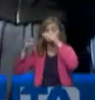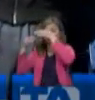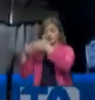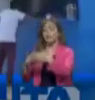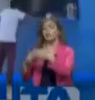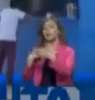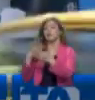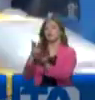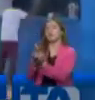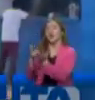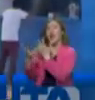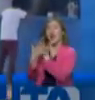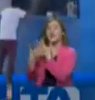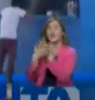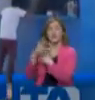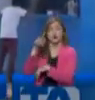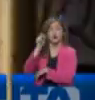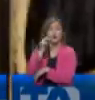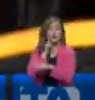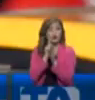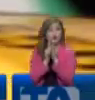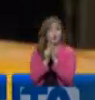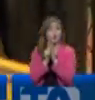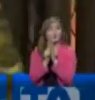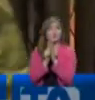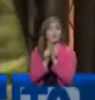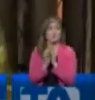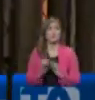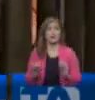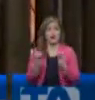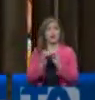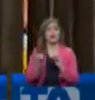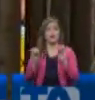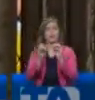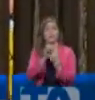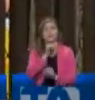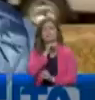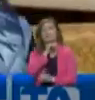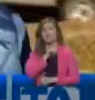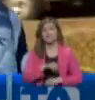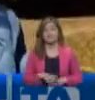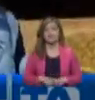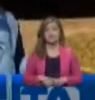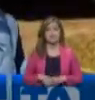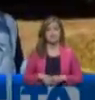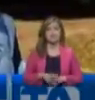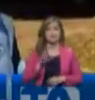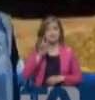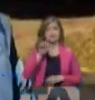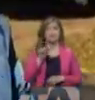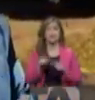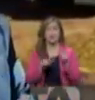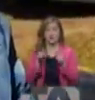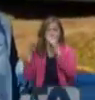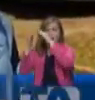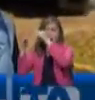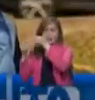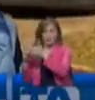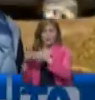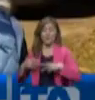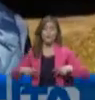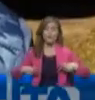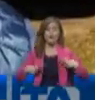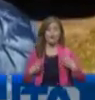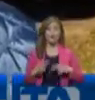terrestre de Carcelén en el norte de Quito, denuncian aumento de la delincuencia en el sector. Somos más de 3.000 personas que vivimos aquí